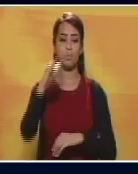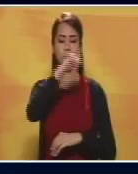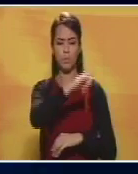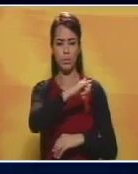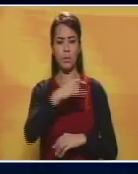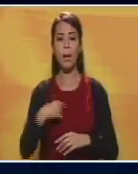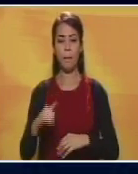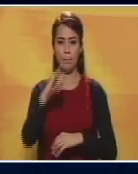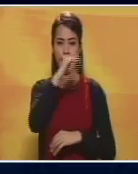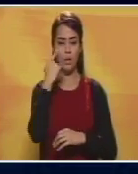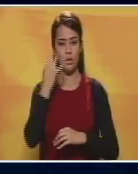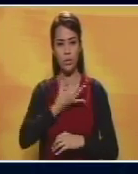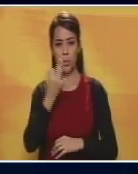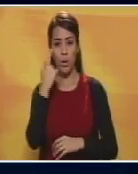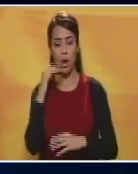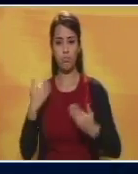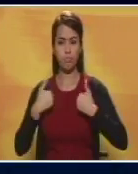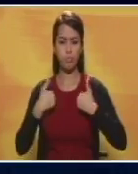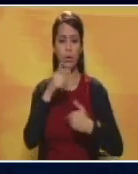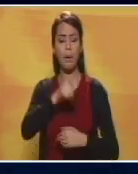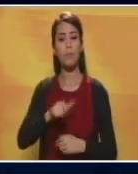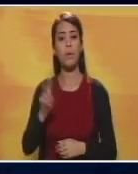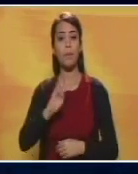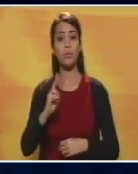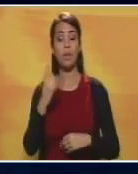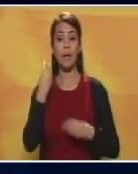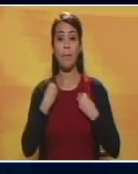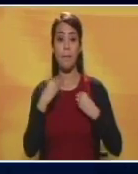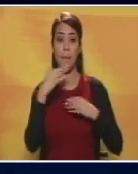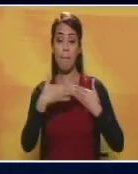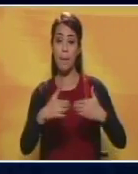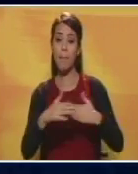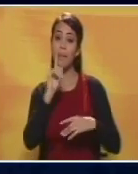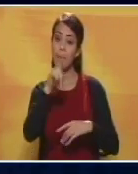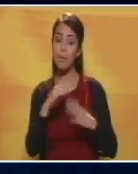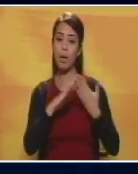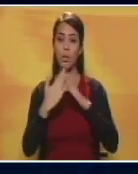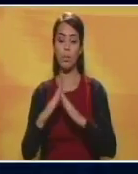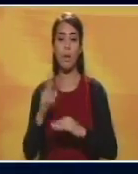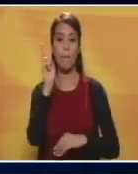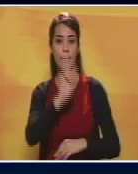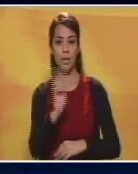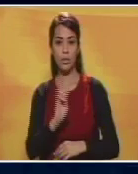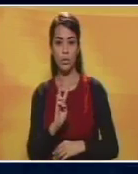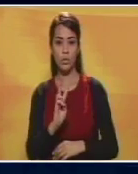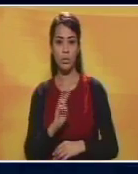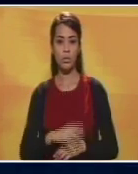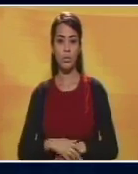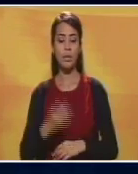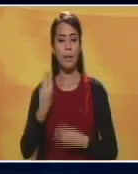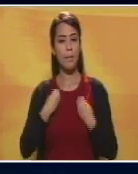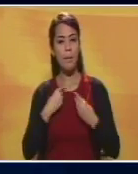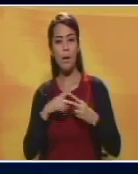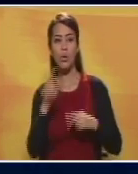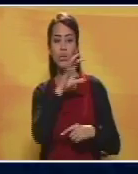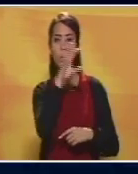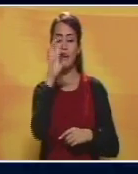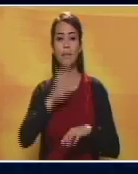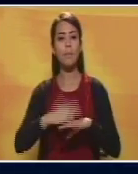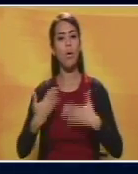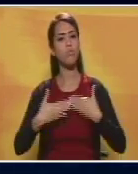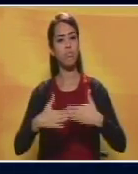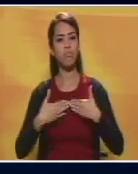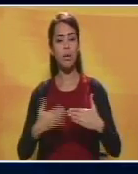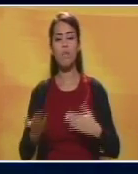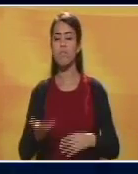panameño aseguró que no solo afecta a los venezolanos que viven en Panamá, sino también a la comunidad venezolana residente en otros países, porque Panamá